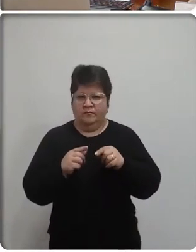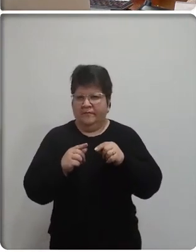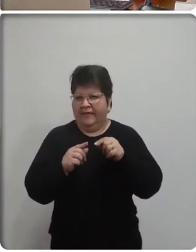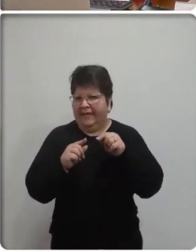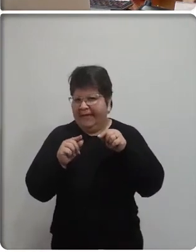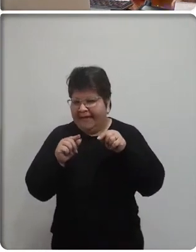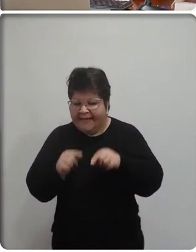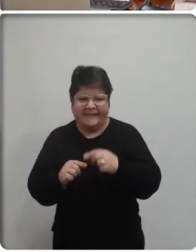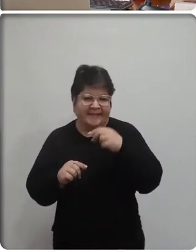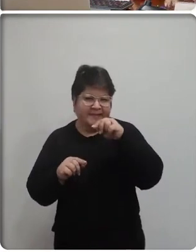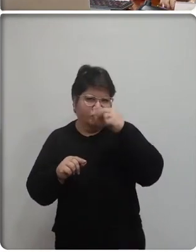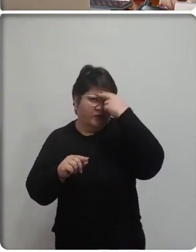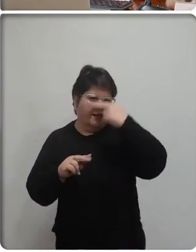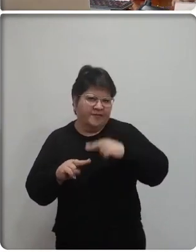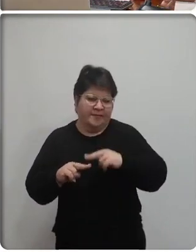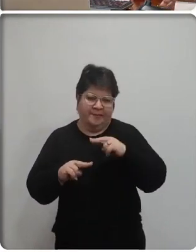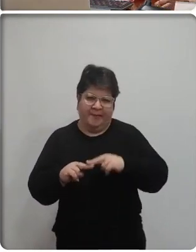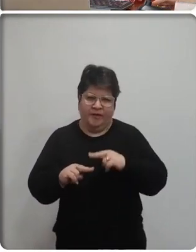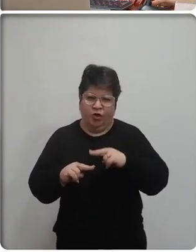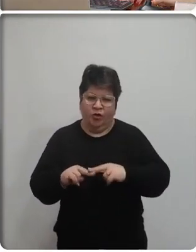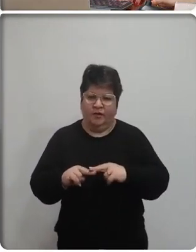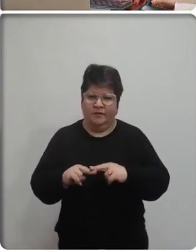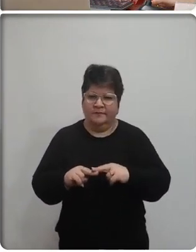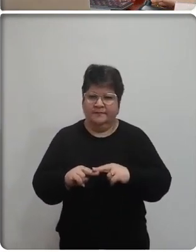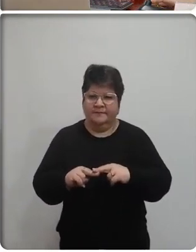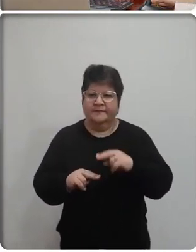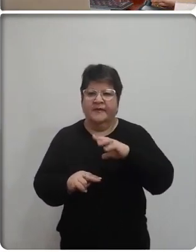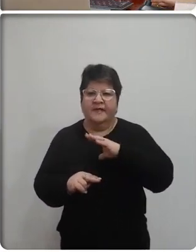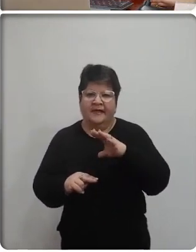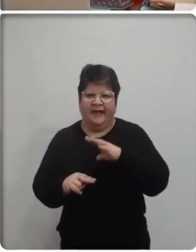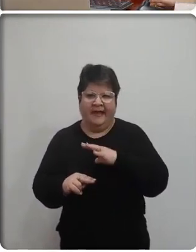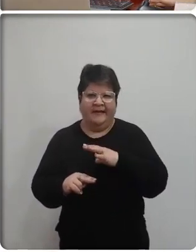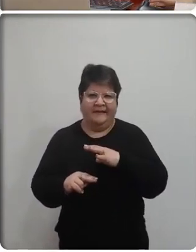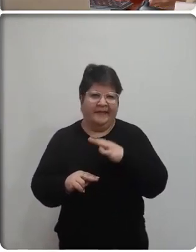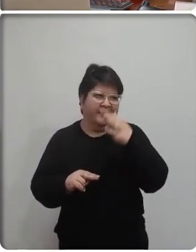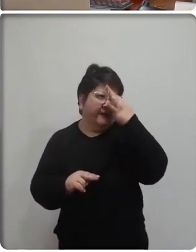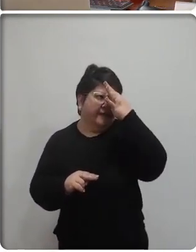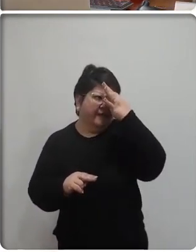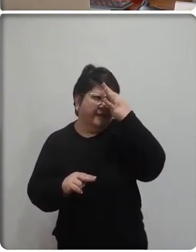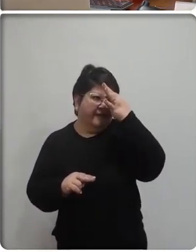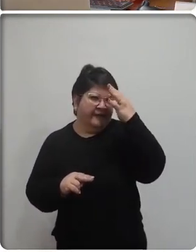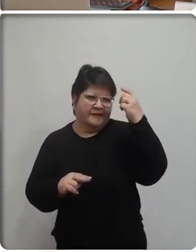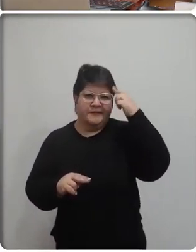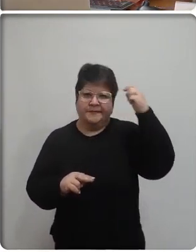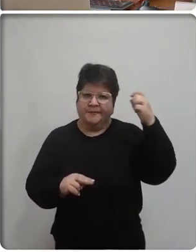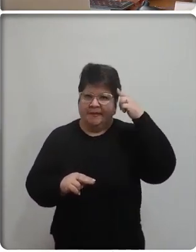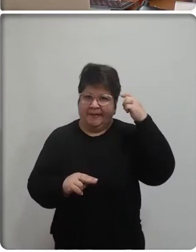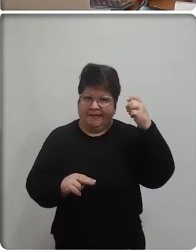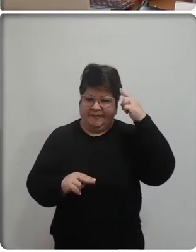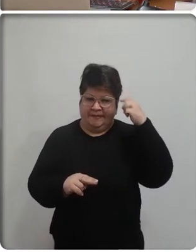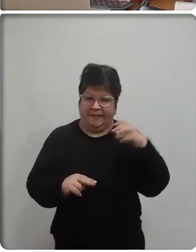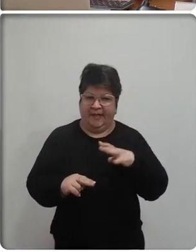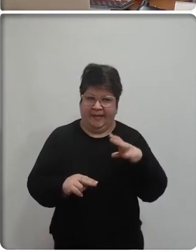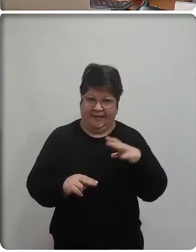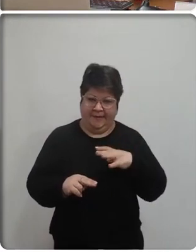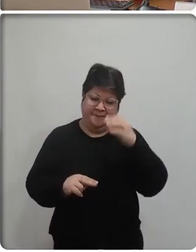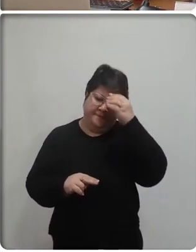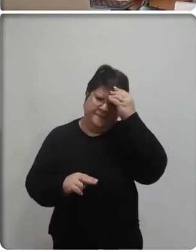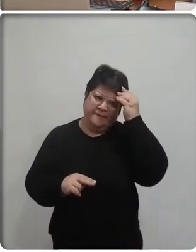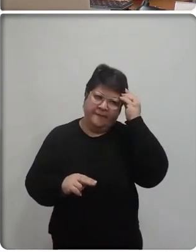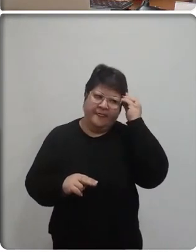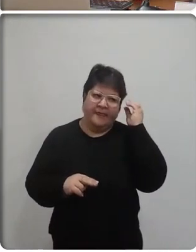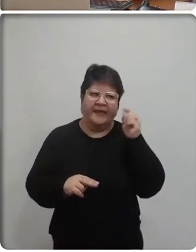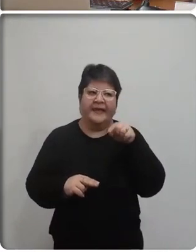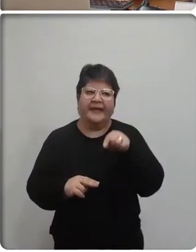estas, que son donde tenemos la expertise. Y eso me parece que es una de las cosas que podía